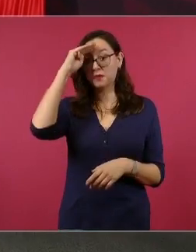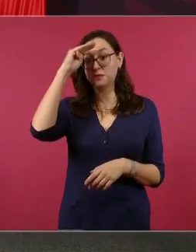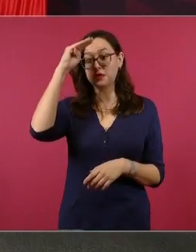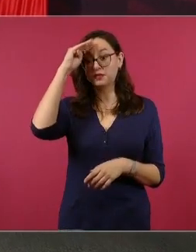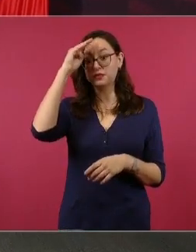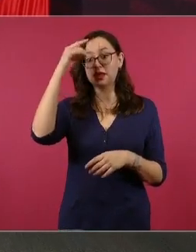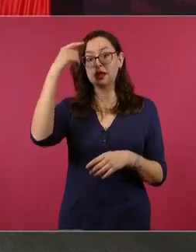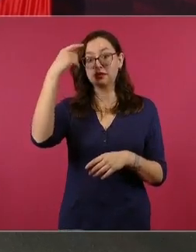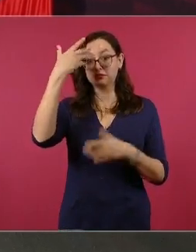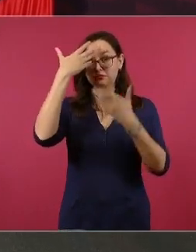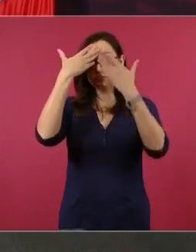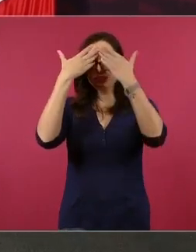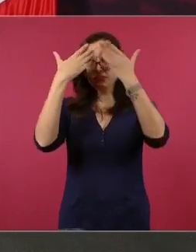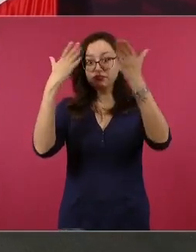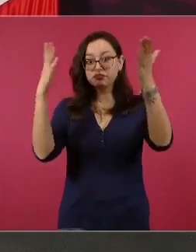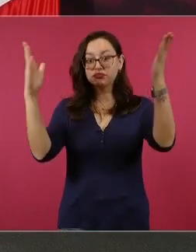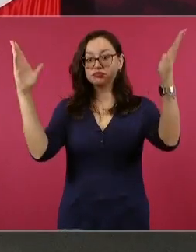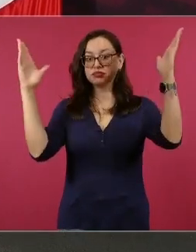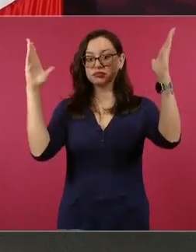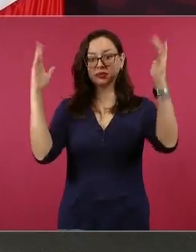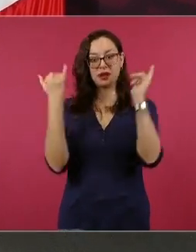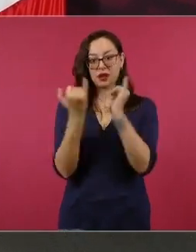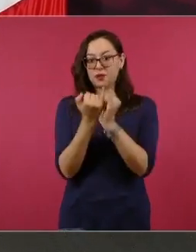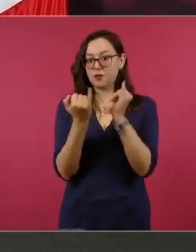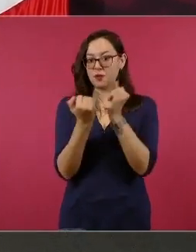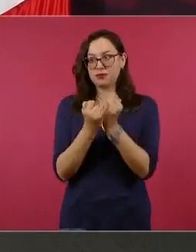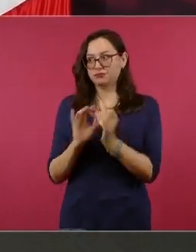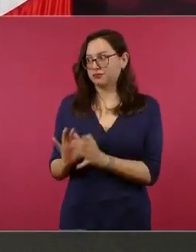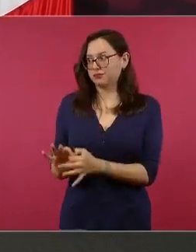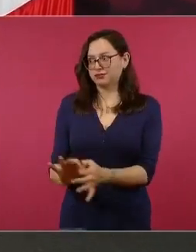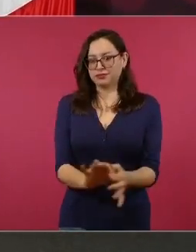pensadores, ya desde antes